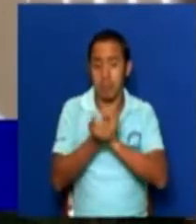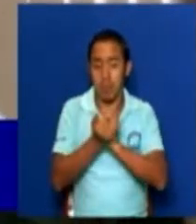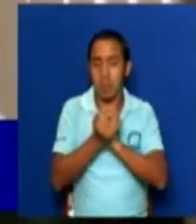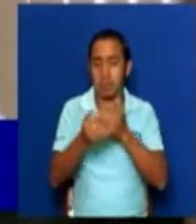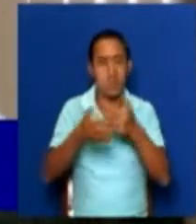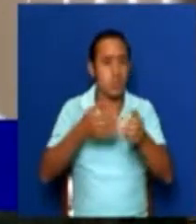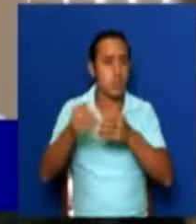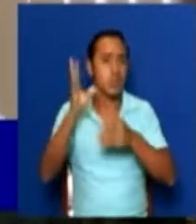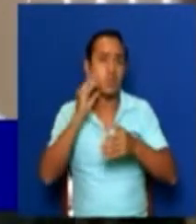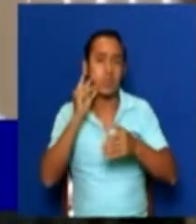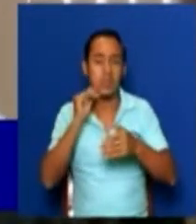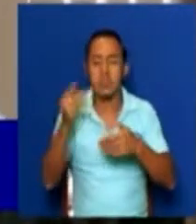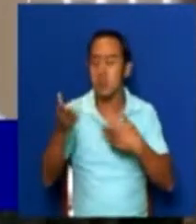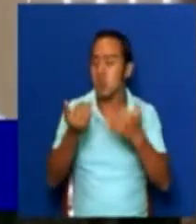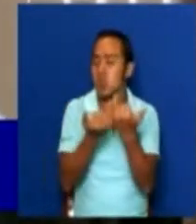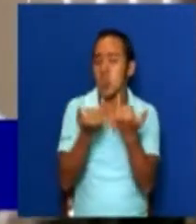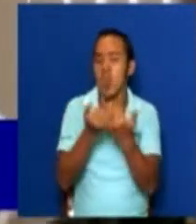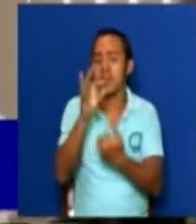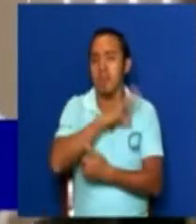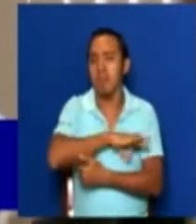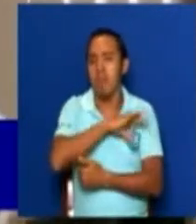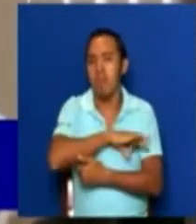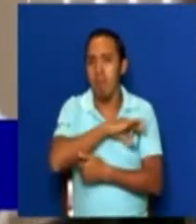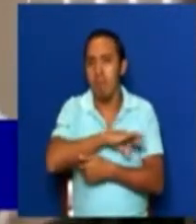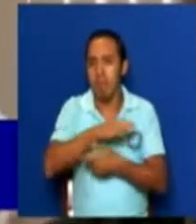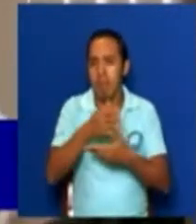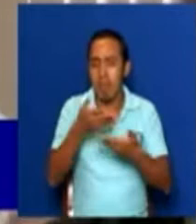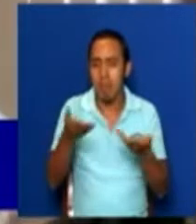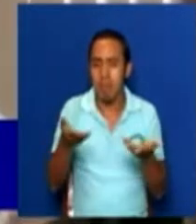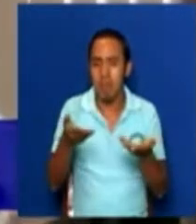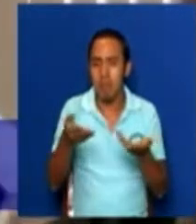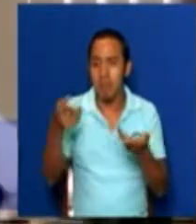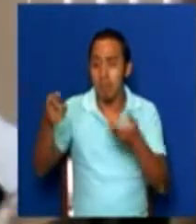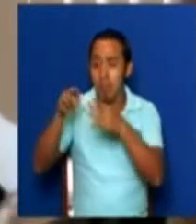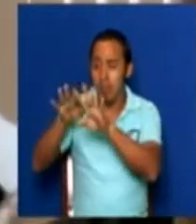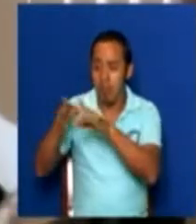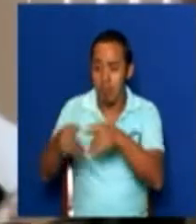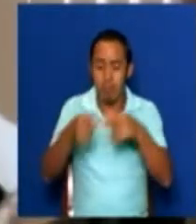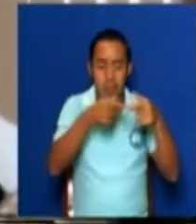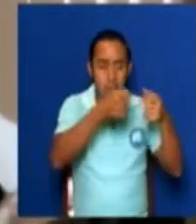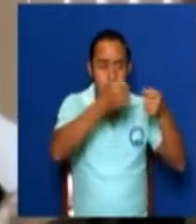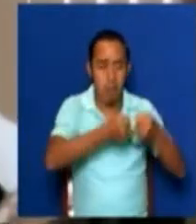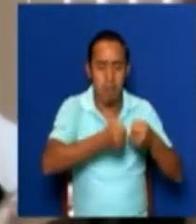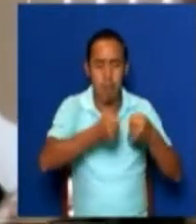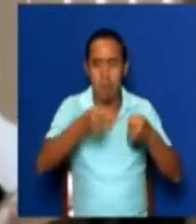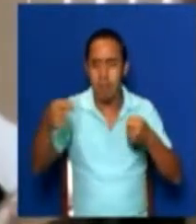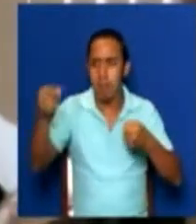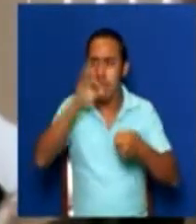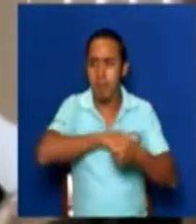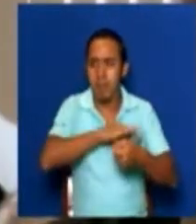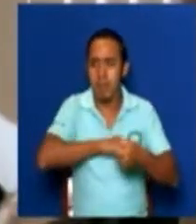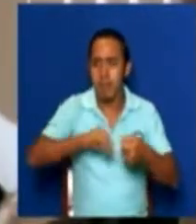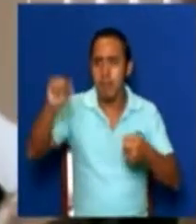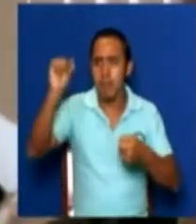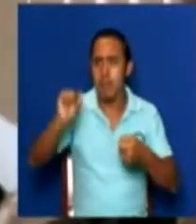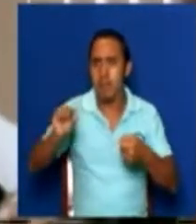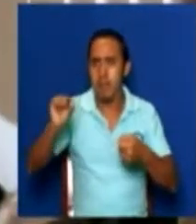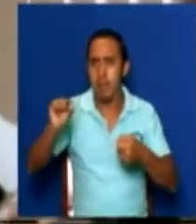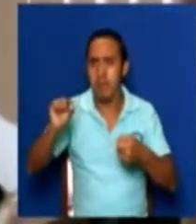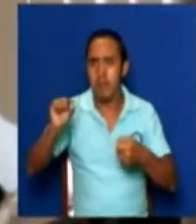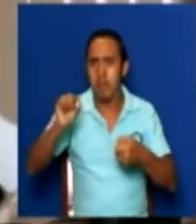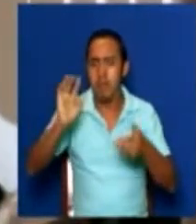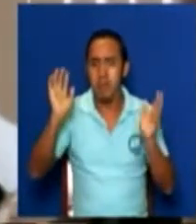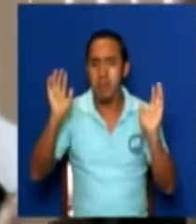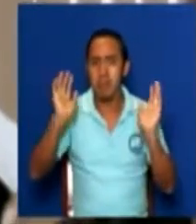capacidad, ¿verdad? Y en un mismo puesto igual que el de un hombre, somos menos remuneradas que el